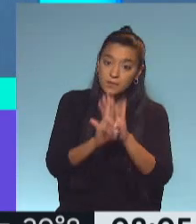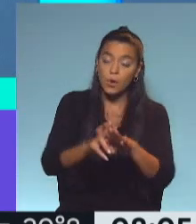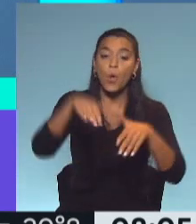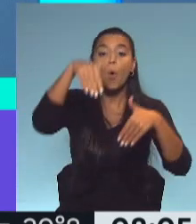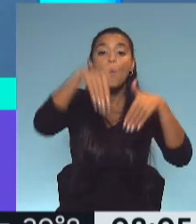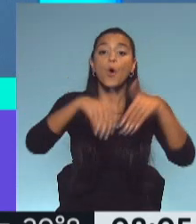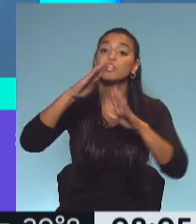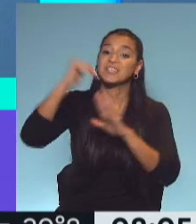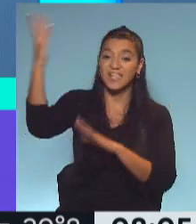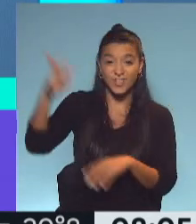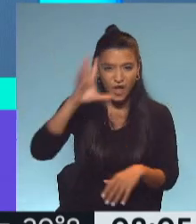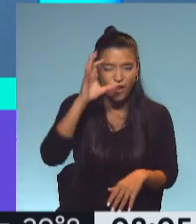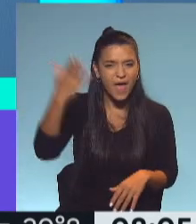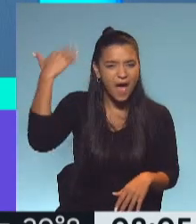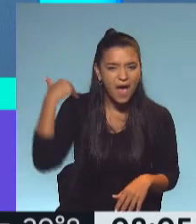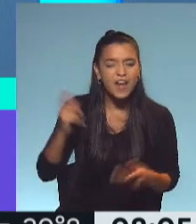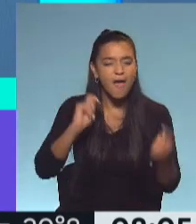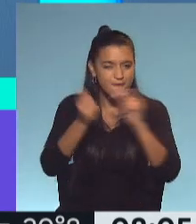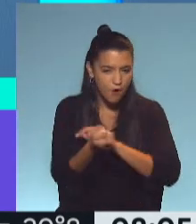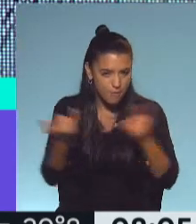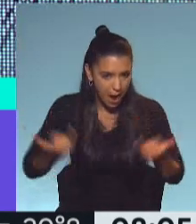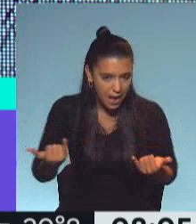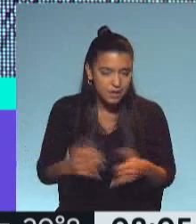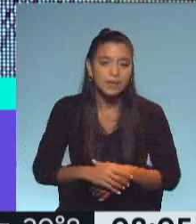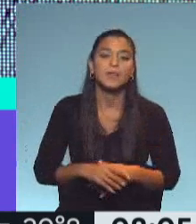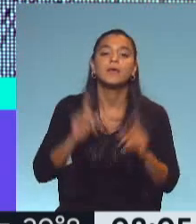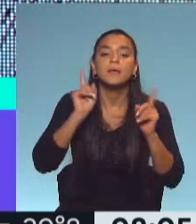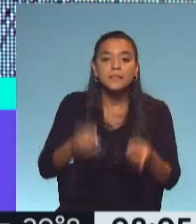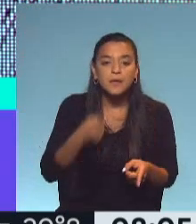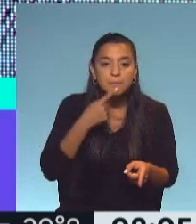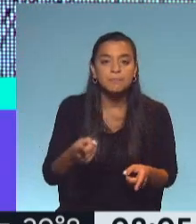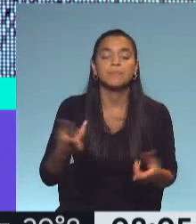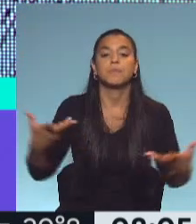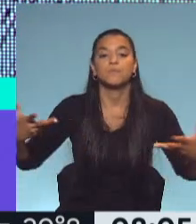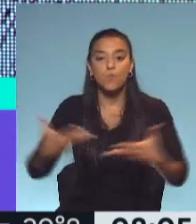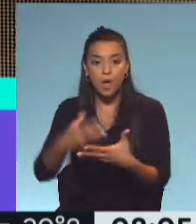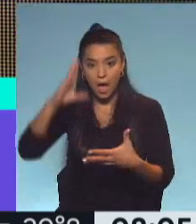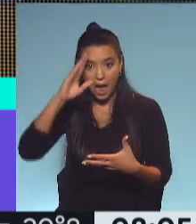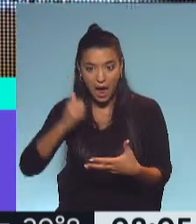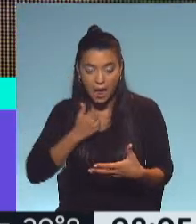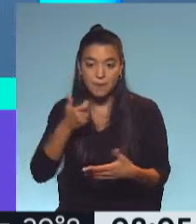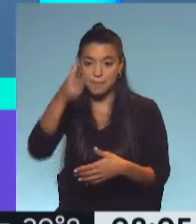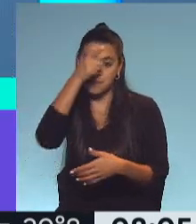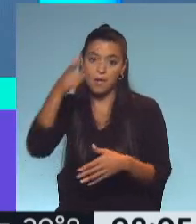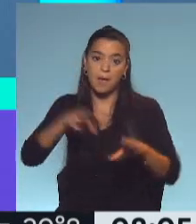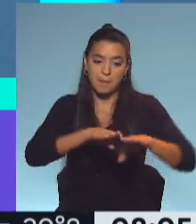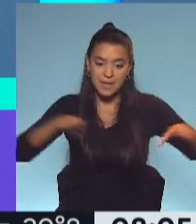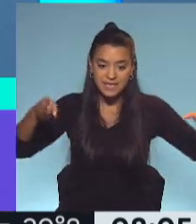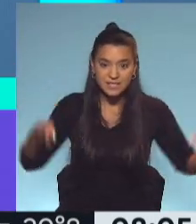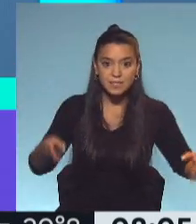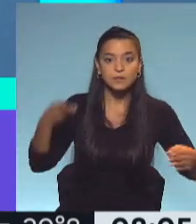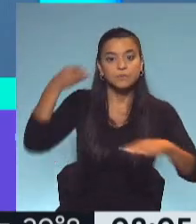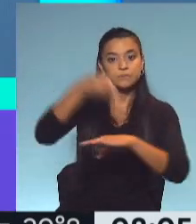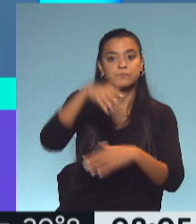desde el exterior. ¿Te acordás que hubo una reforma en este sentido? Y además que las Fuerzas Armadas puedan votar en las mesas en donde están designados en